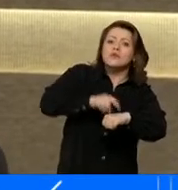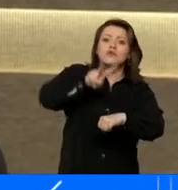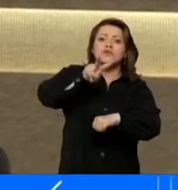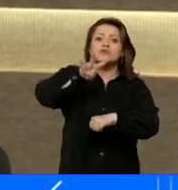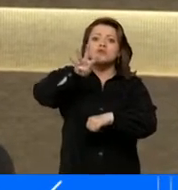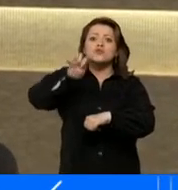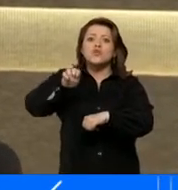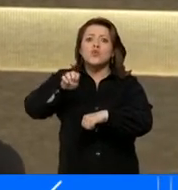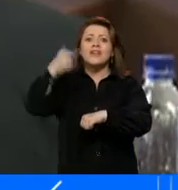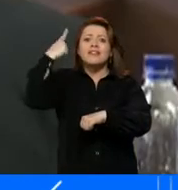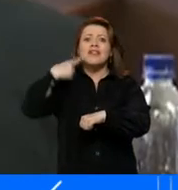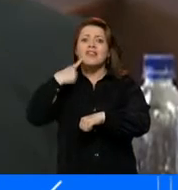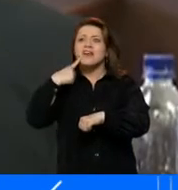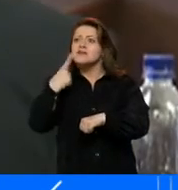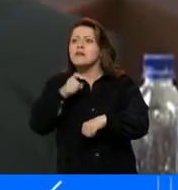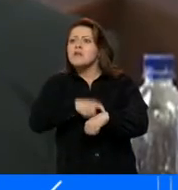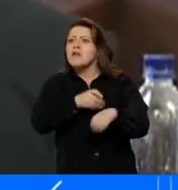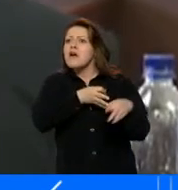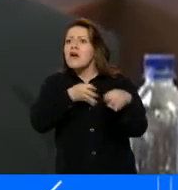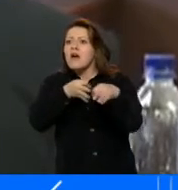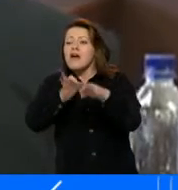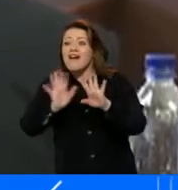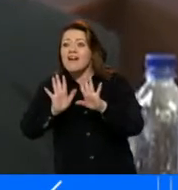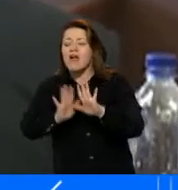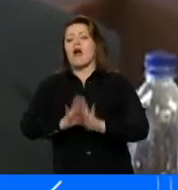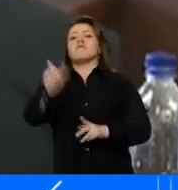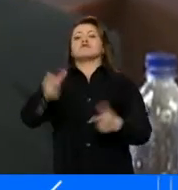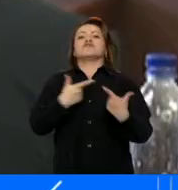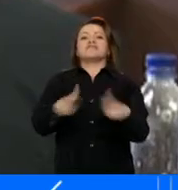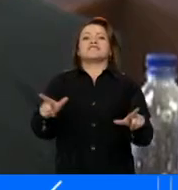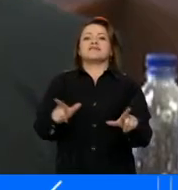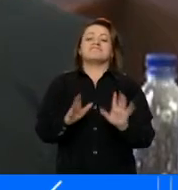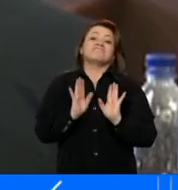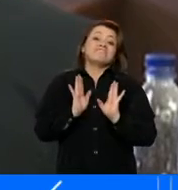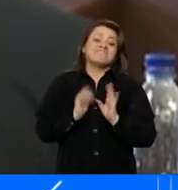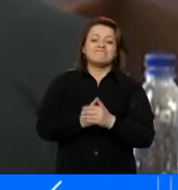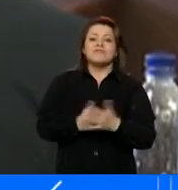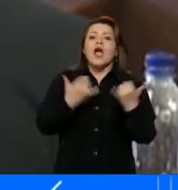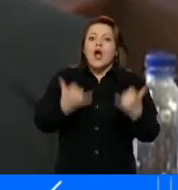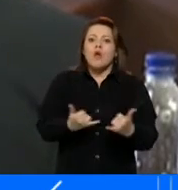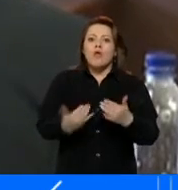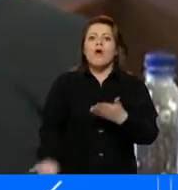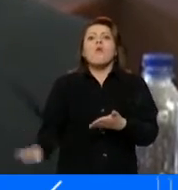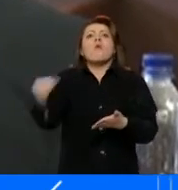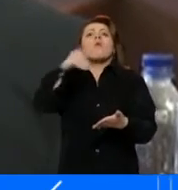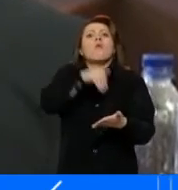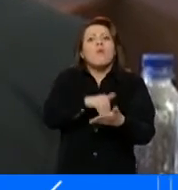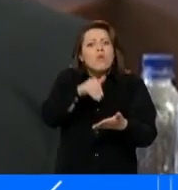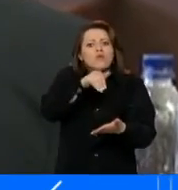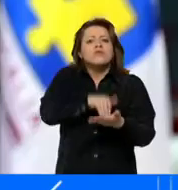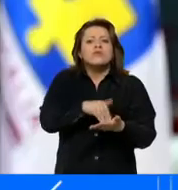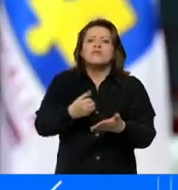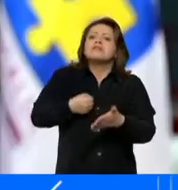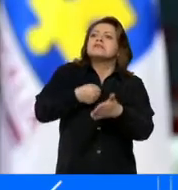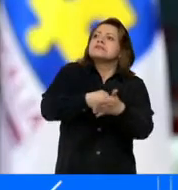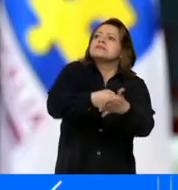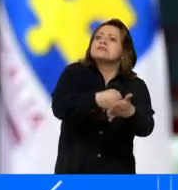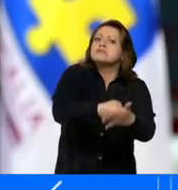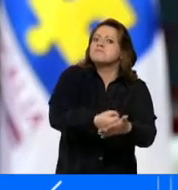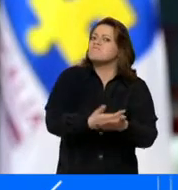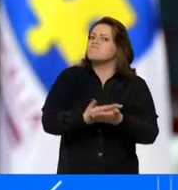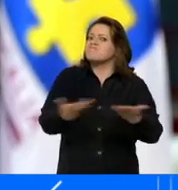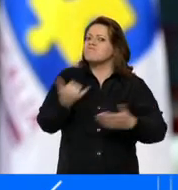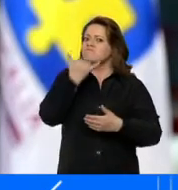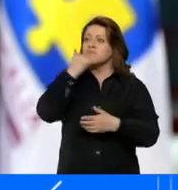las personas quedan en libertad el escrito se presentó el 22 de mayo de 2015 es decir ya pasaron 240 días para el fiscal